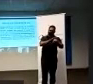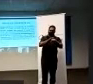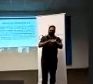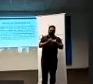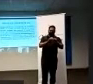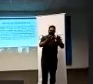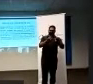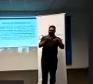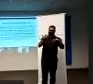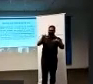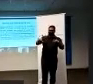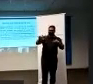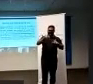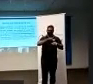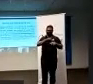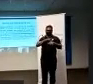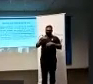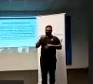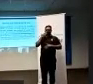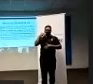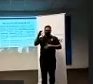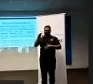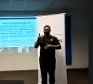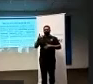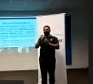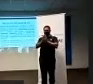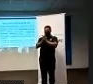de 65 años. Siguiente.